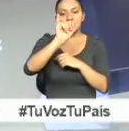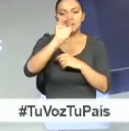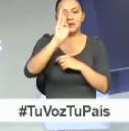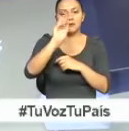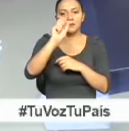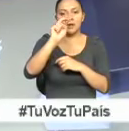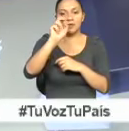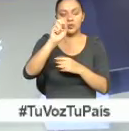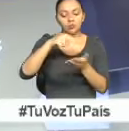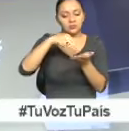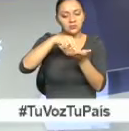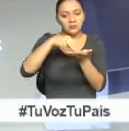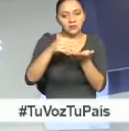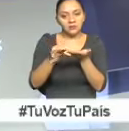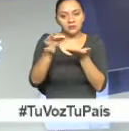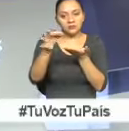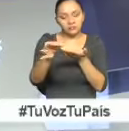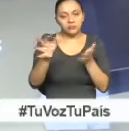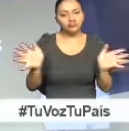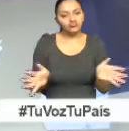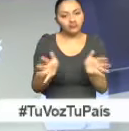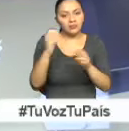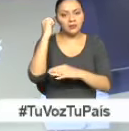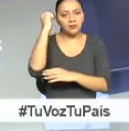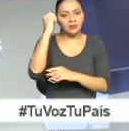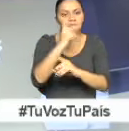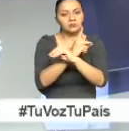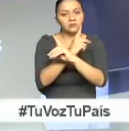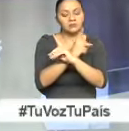promover los derechos de las personas con discapacidad.